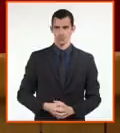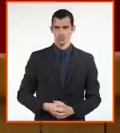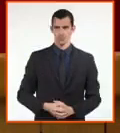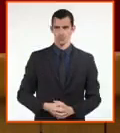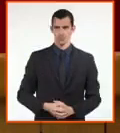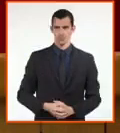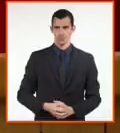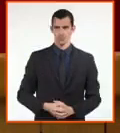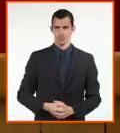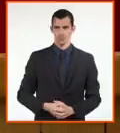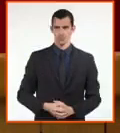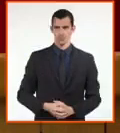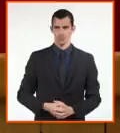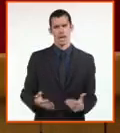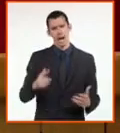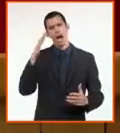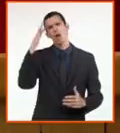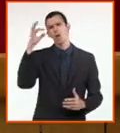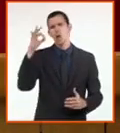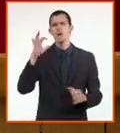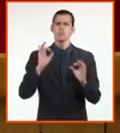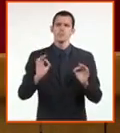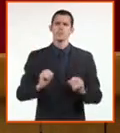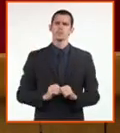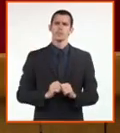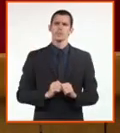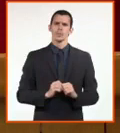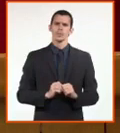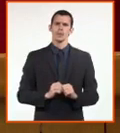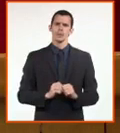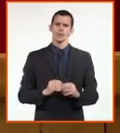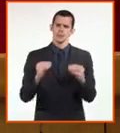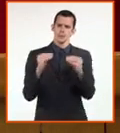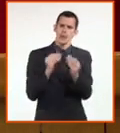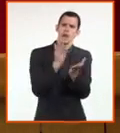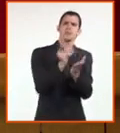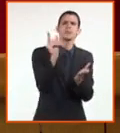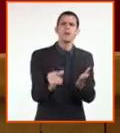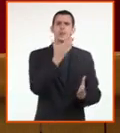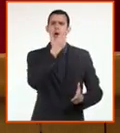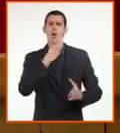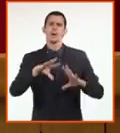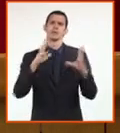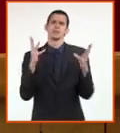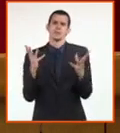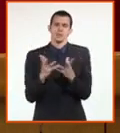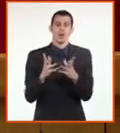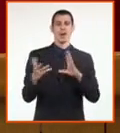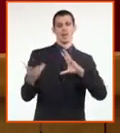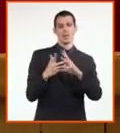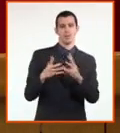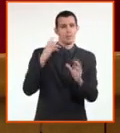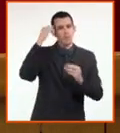insustituible misión de aglutinar el accionar de los estudiantes y jóvenes en la estrategia única de